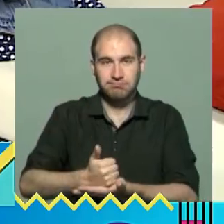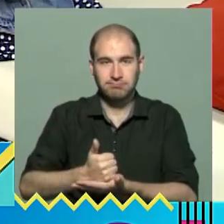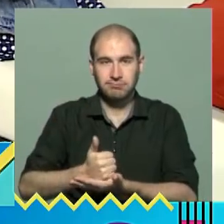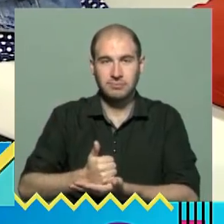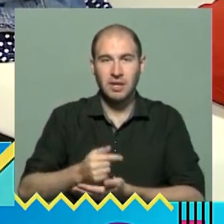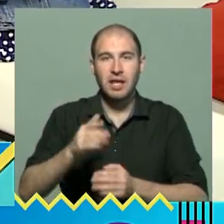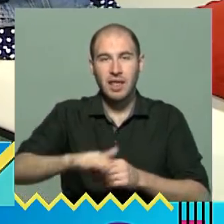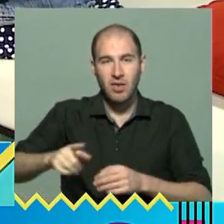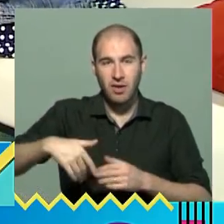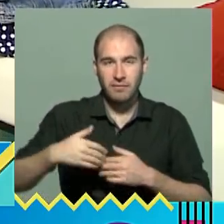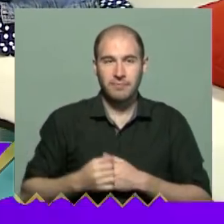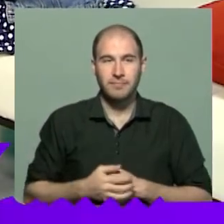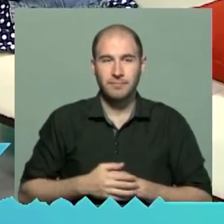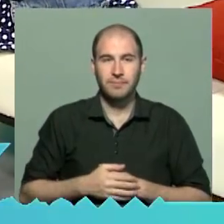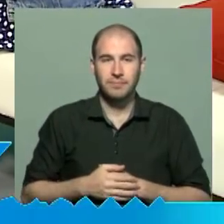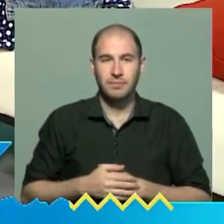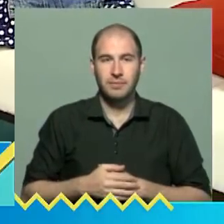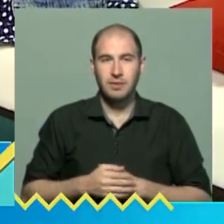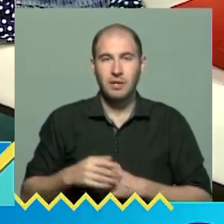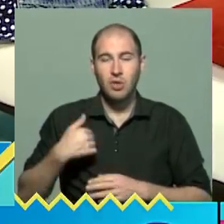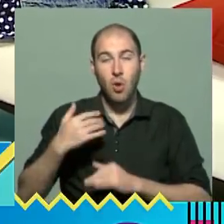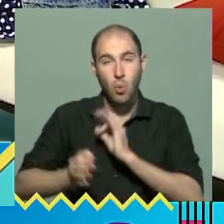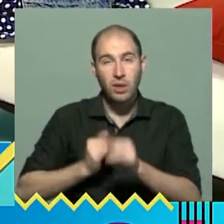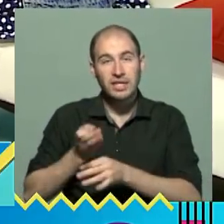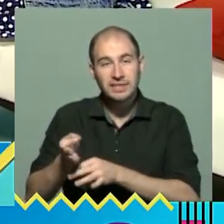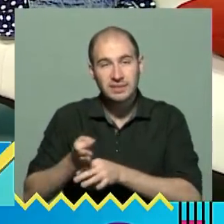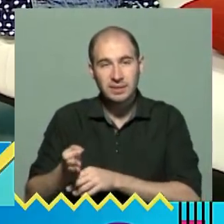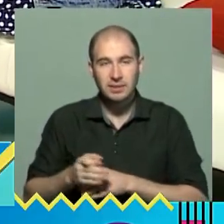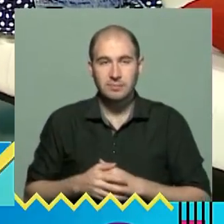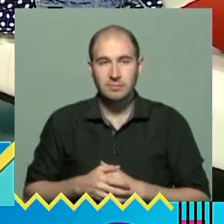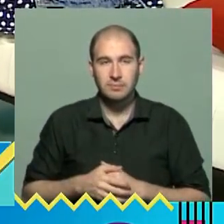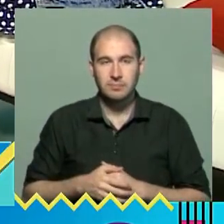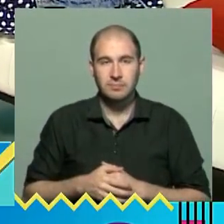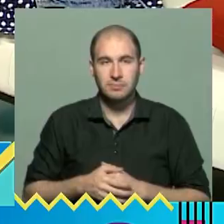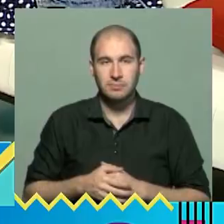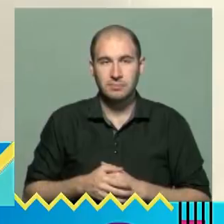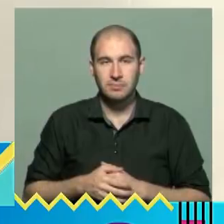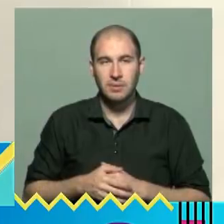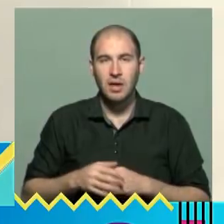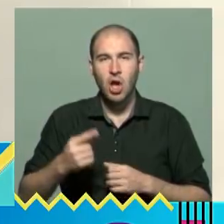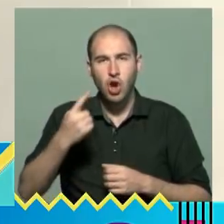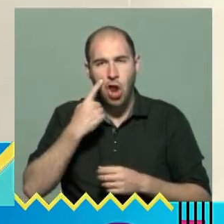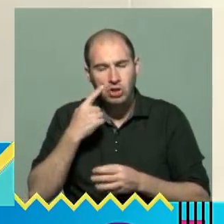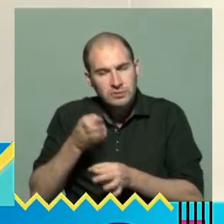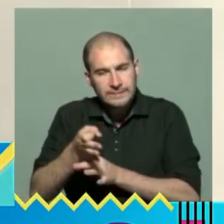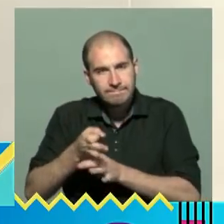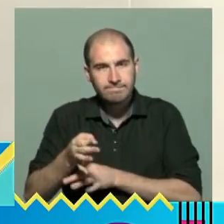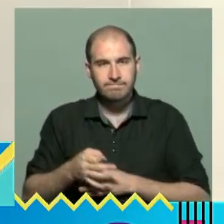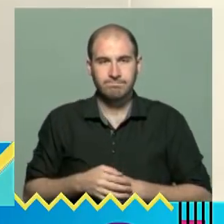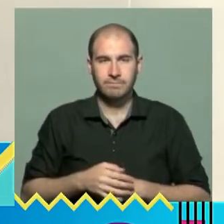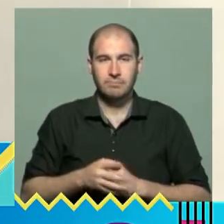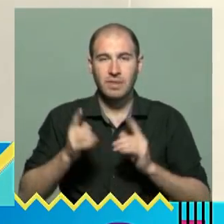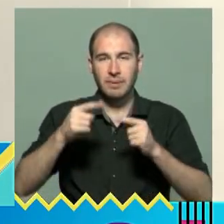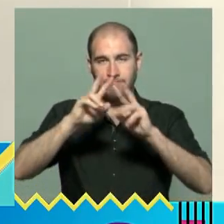a nuestros chicos y nuestras chicas, para poderles decir y transmitir, digamos, los conocimientos y